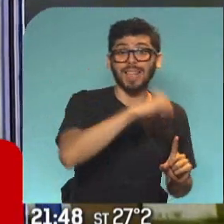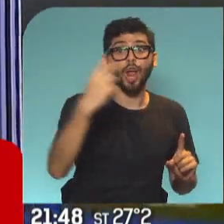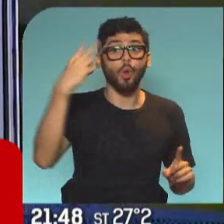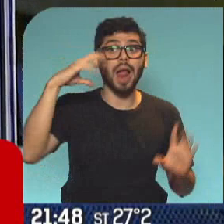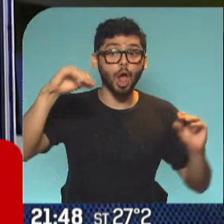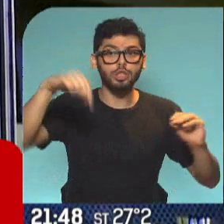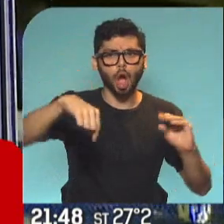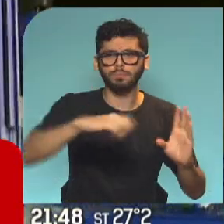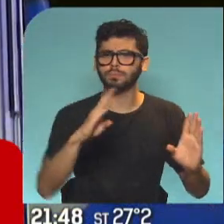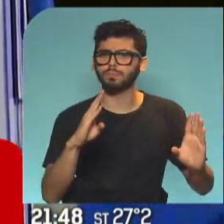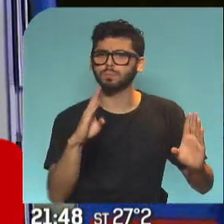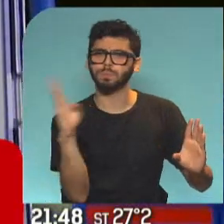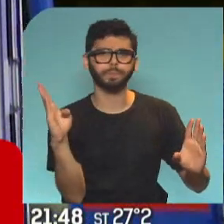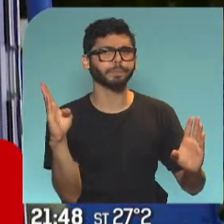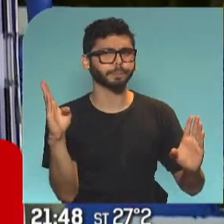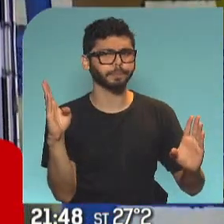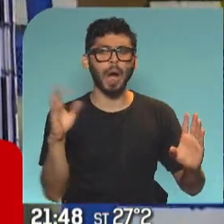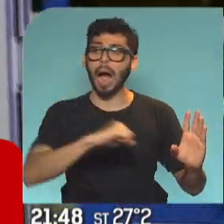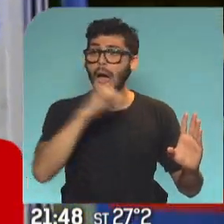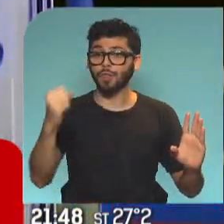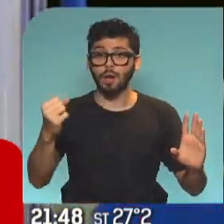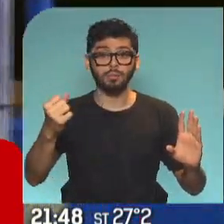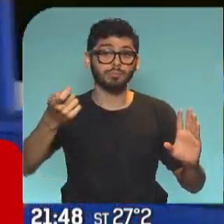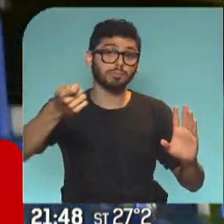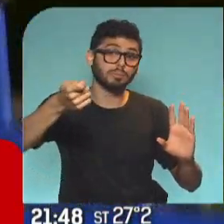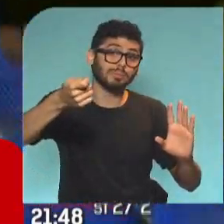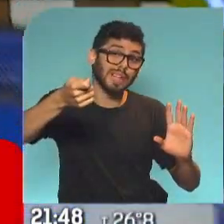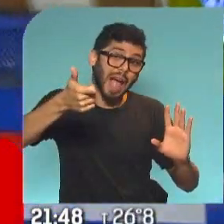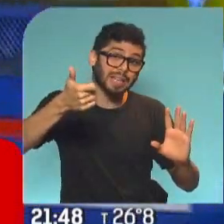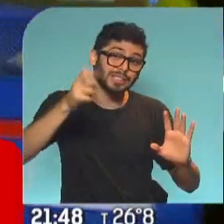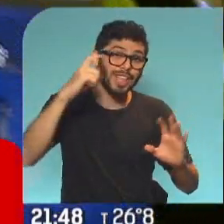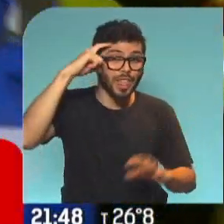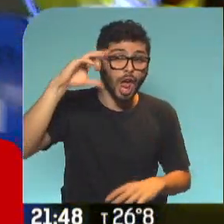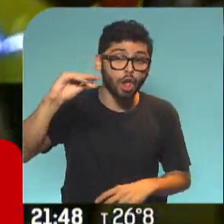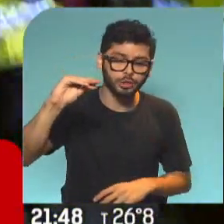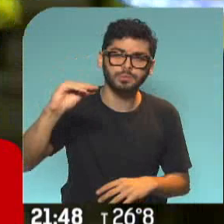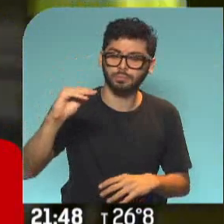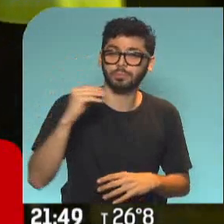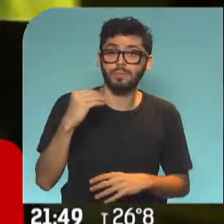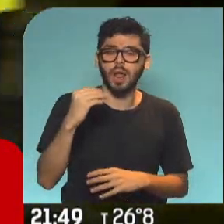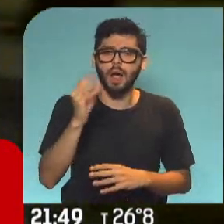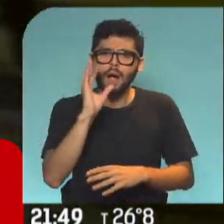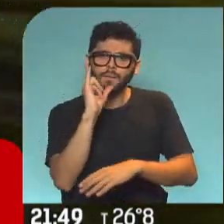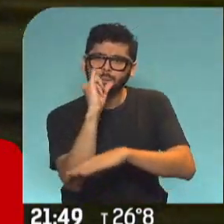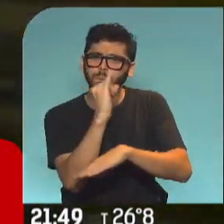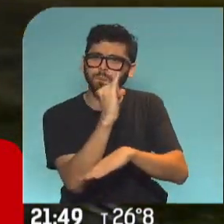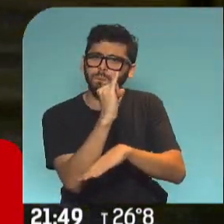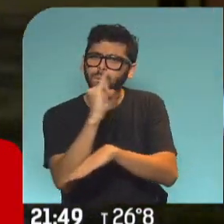hoy extendiendo casi hasta las 22, allí para anotar y para ver